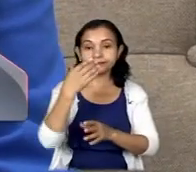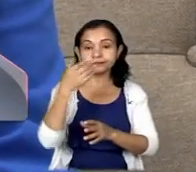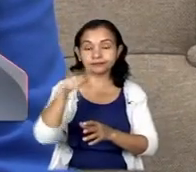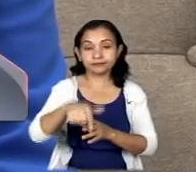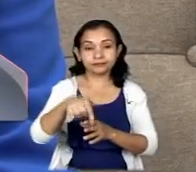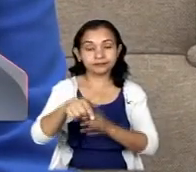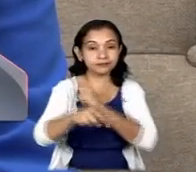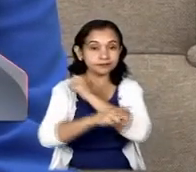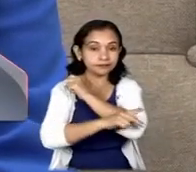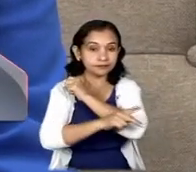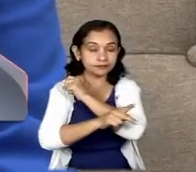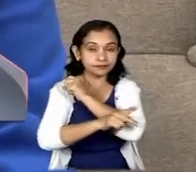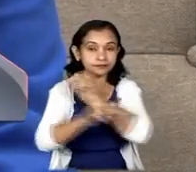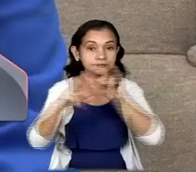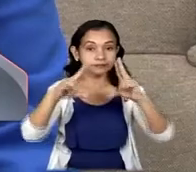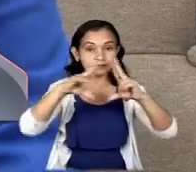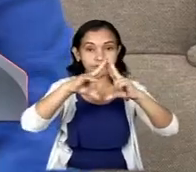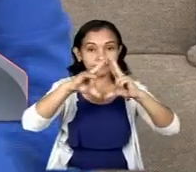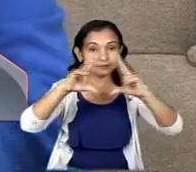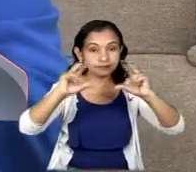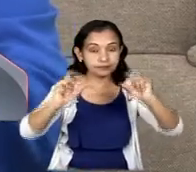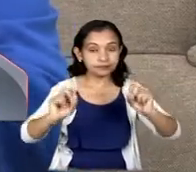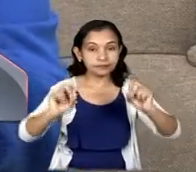pues, para el desarrollo